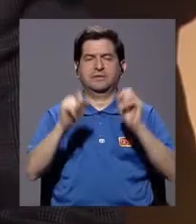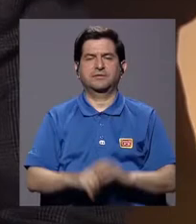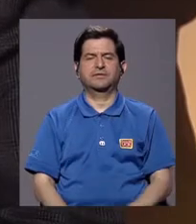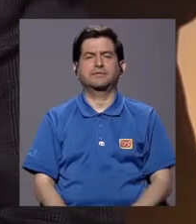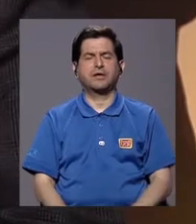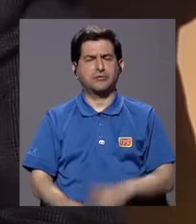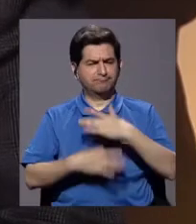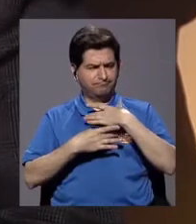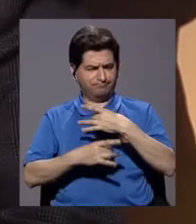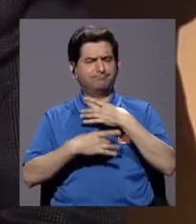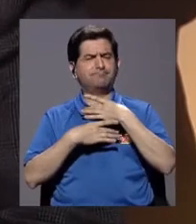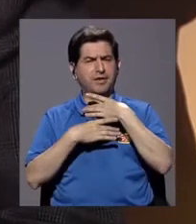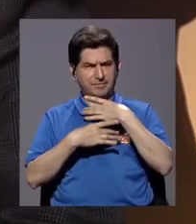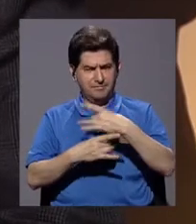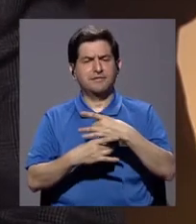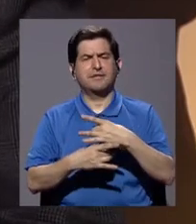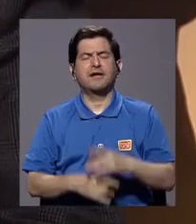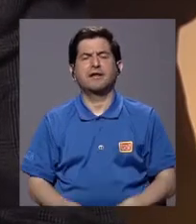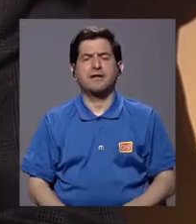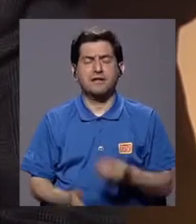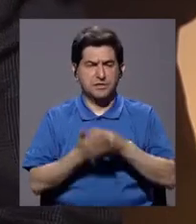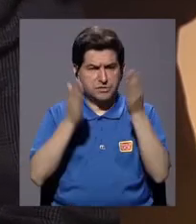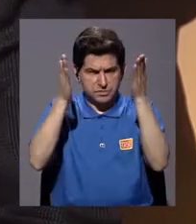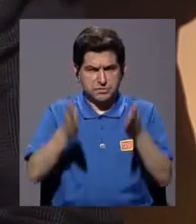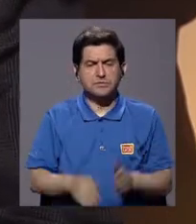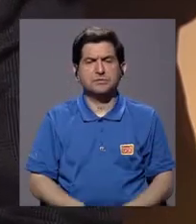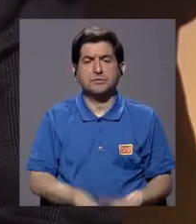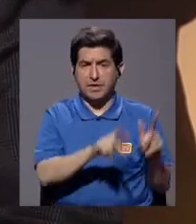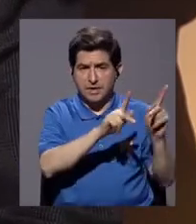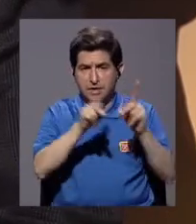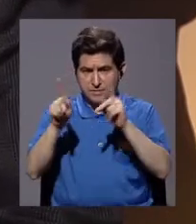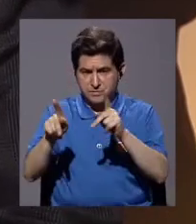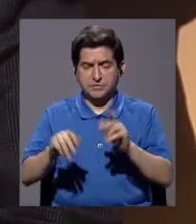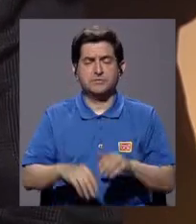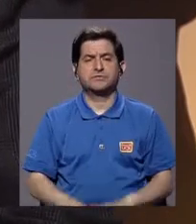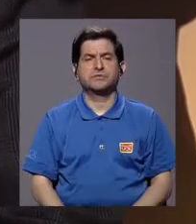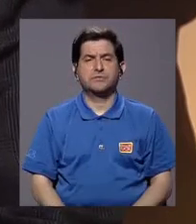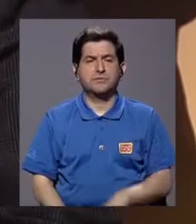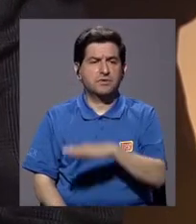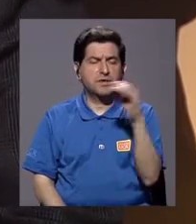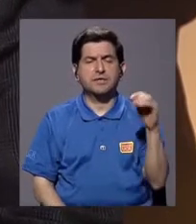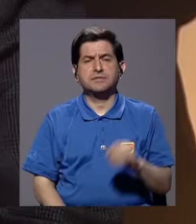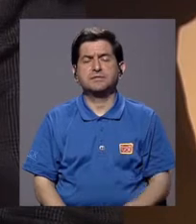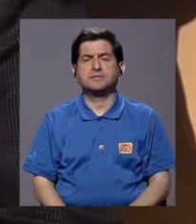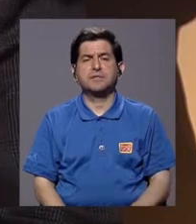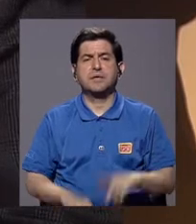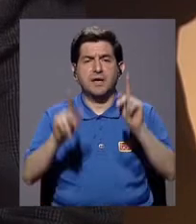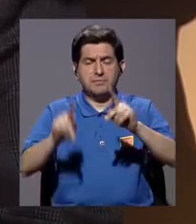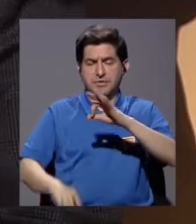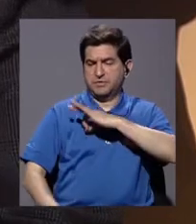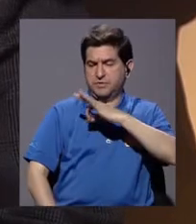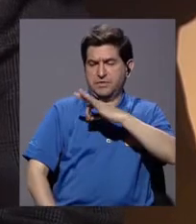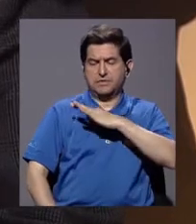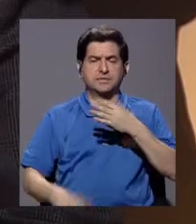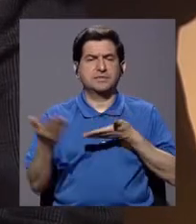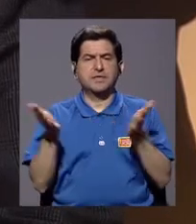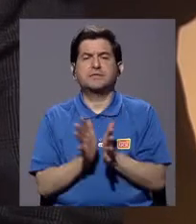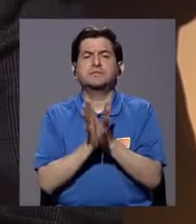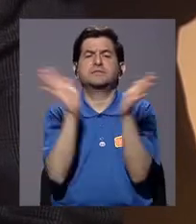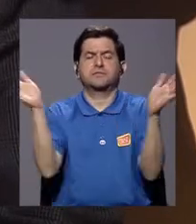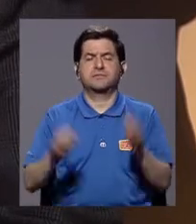que le interesa mucho a los consumidores, a los abonados, a los receptores del servicio